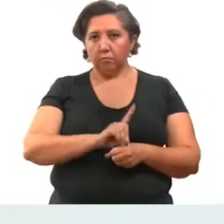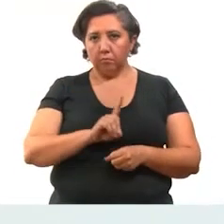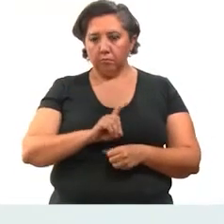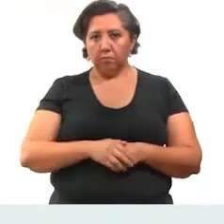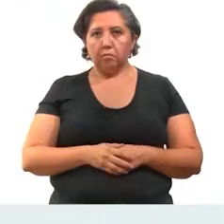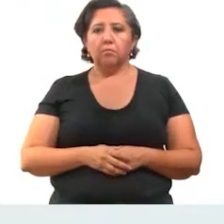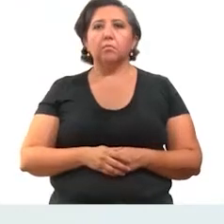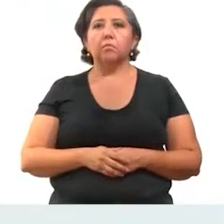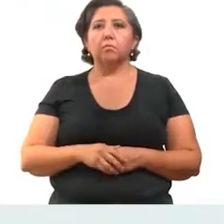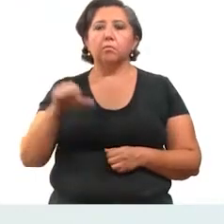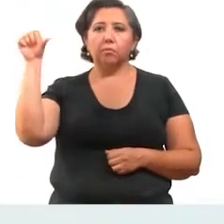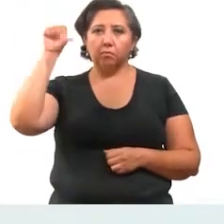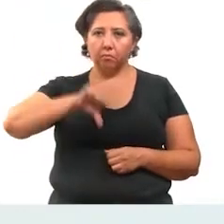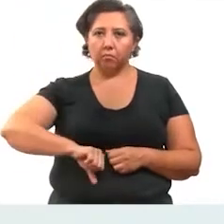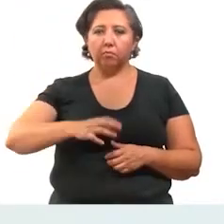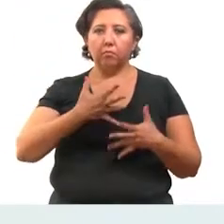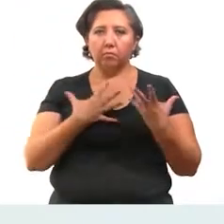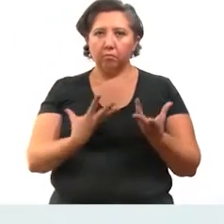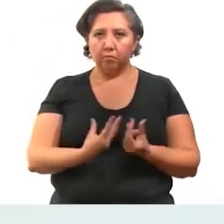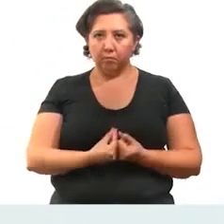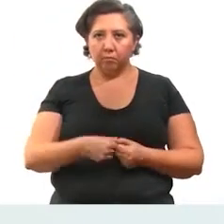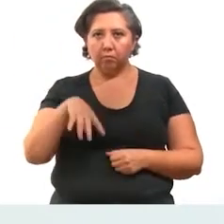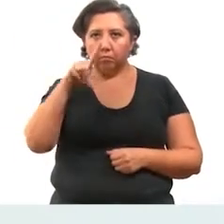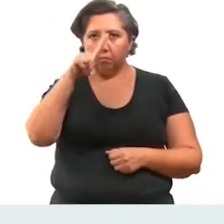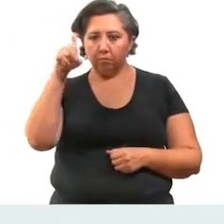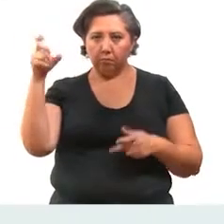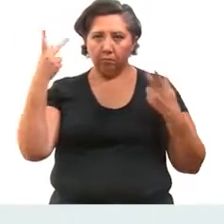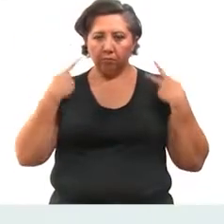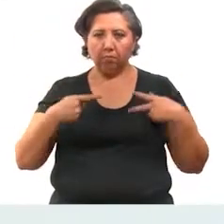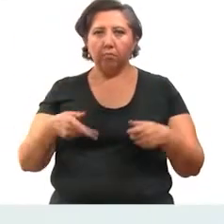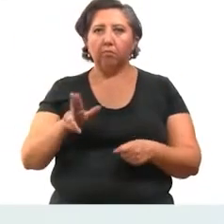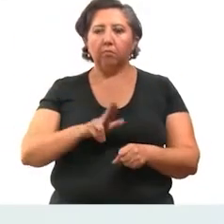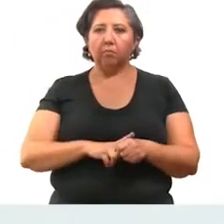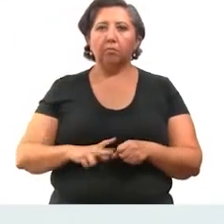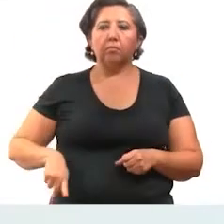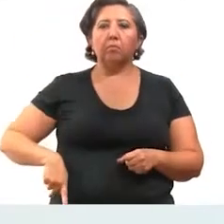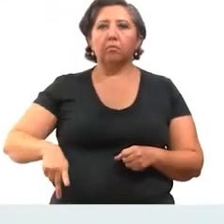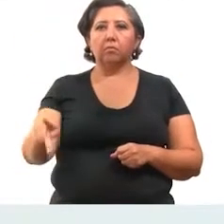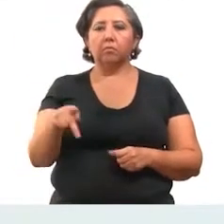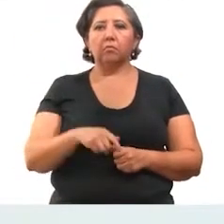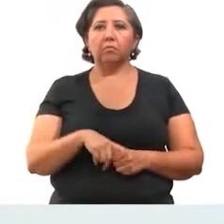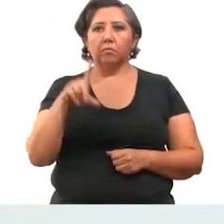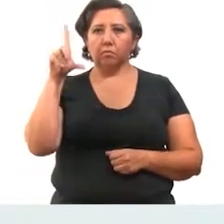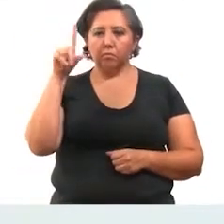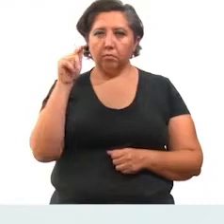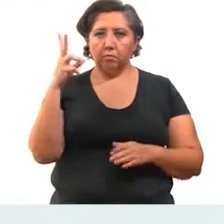los ingresos diarios. El día de hoy tenemos 100 pacientes en hospitales públicos.